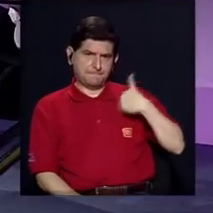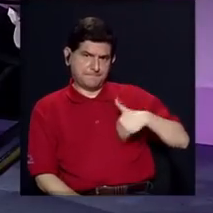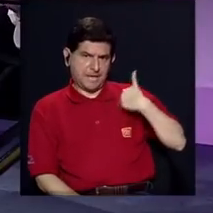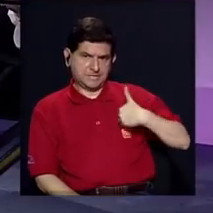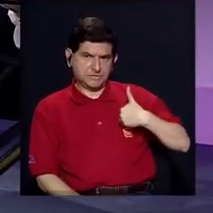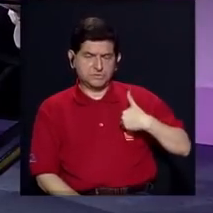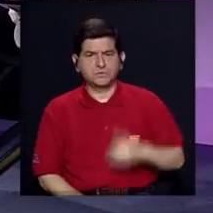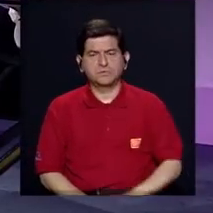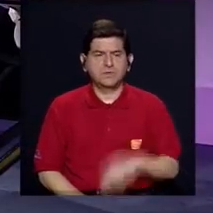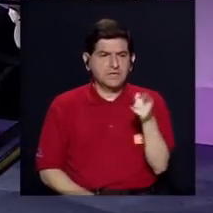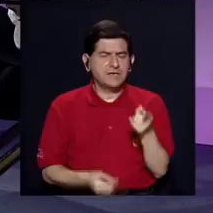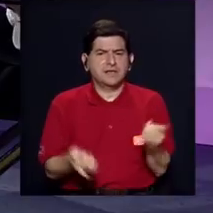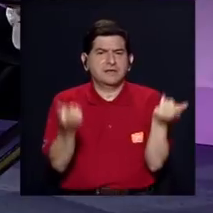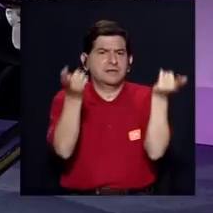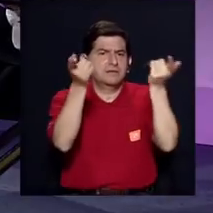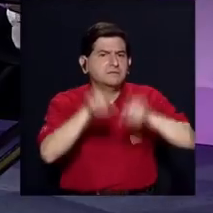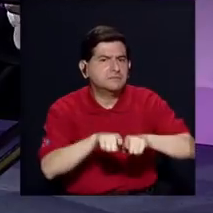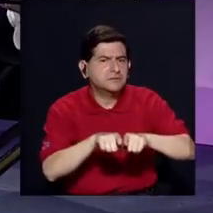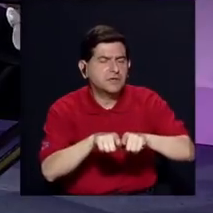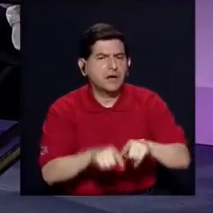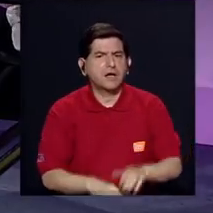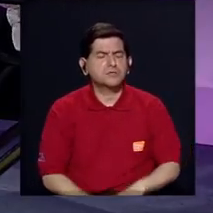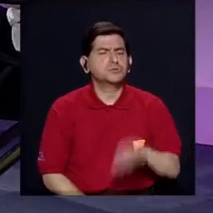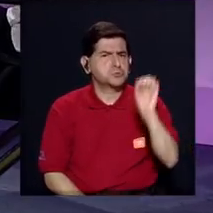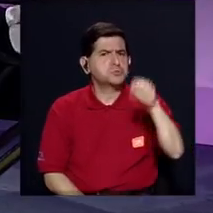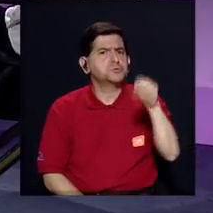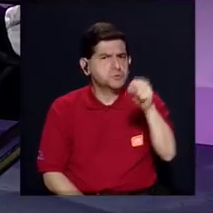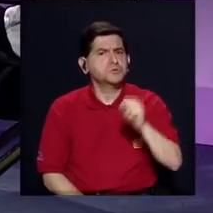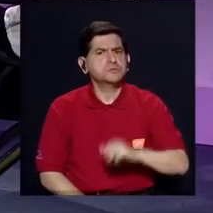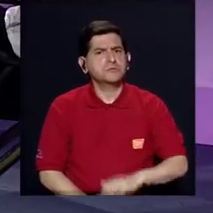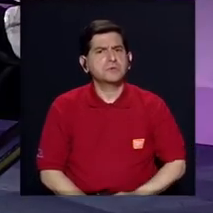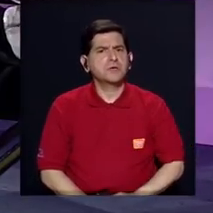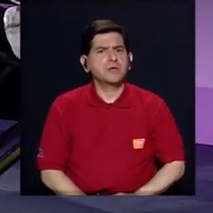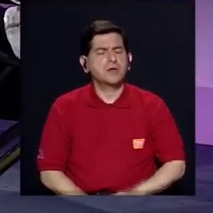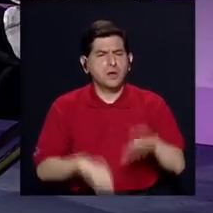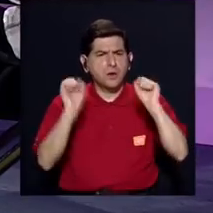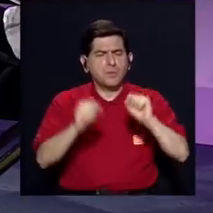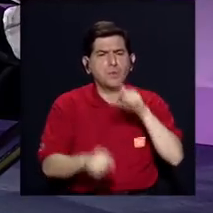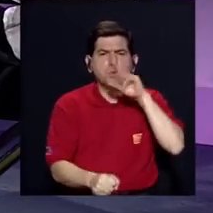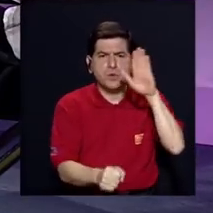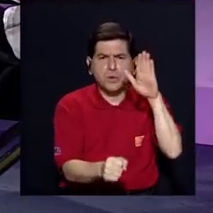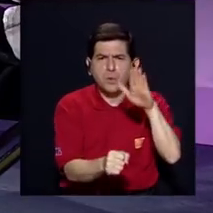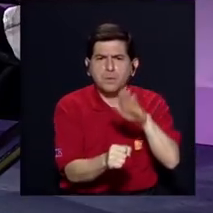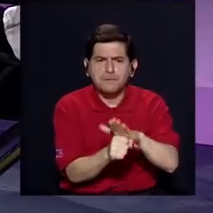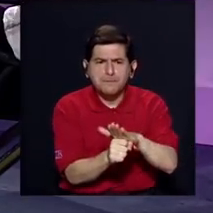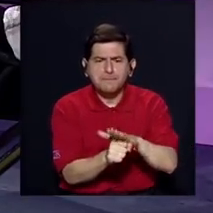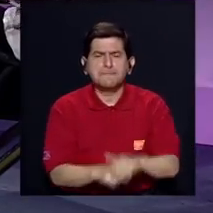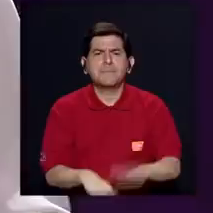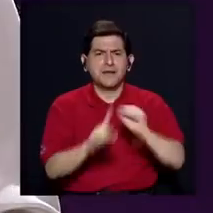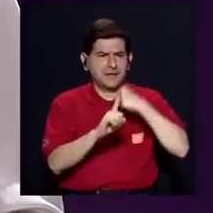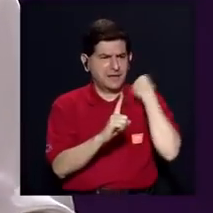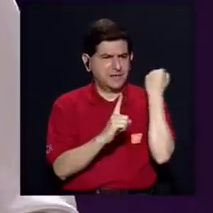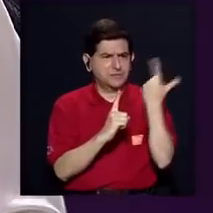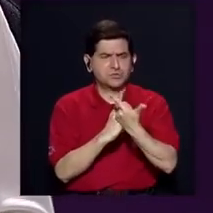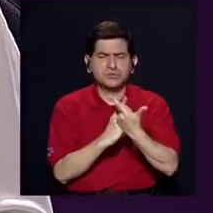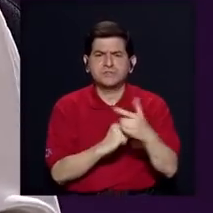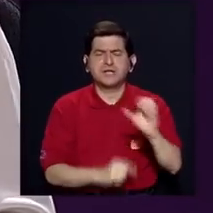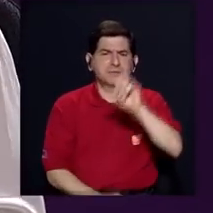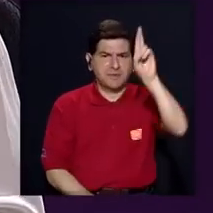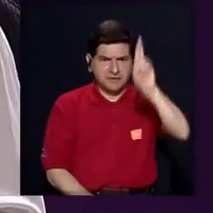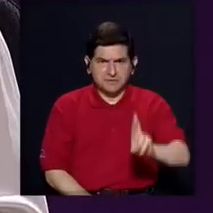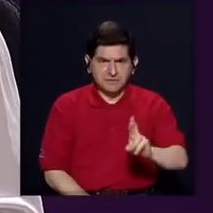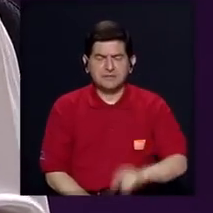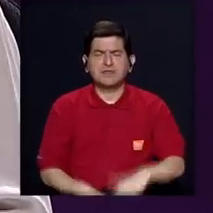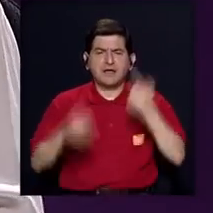es que nos dé masculinidad es que tienen digamos a la sociedad costarricense